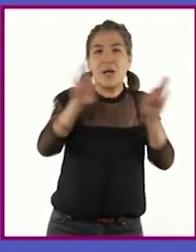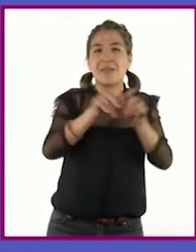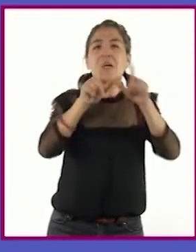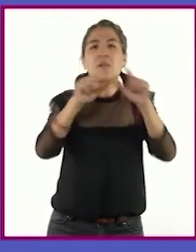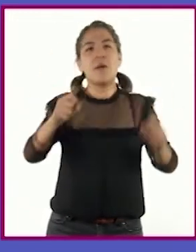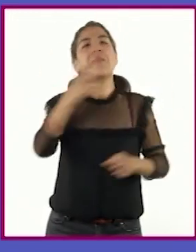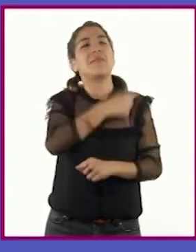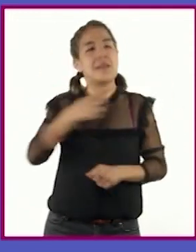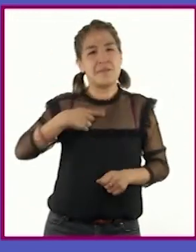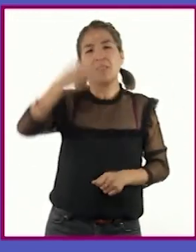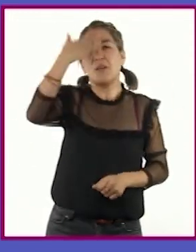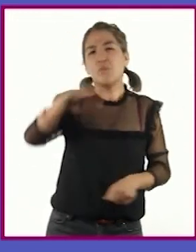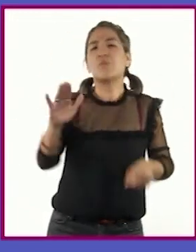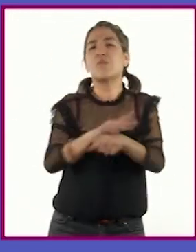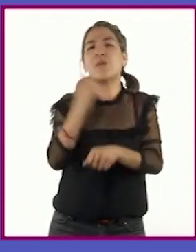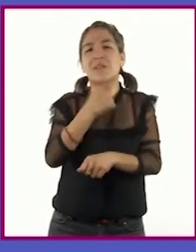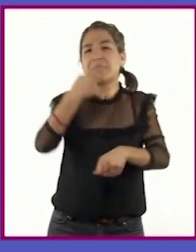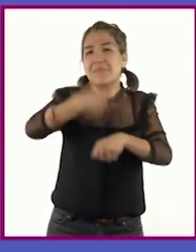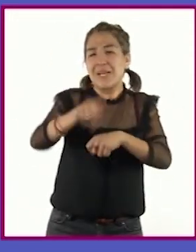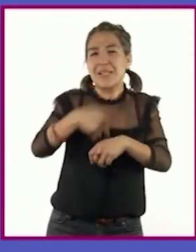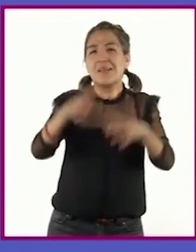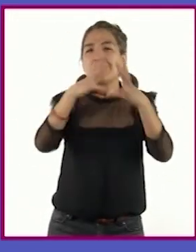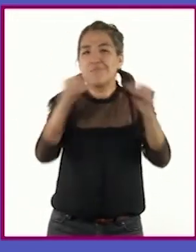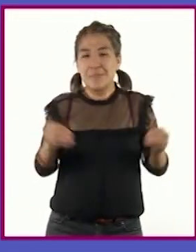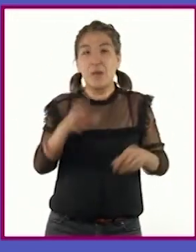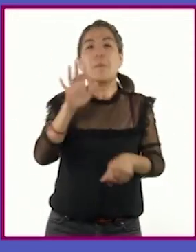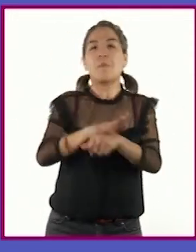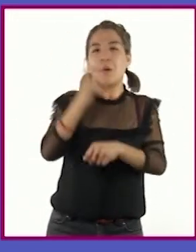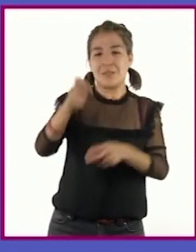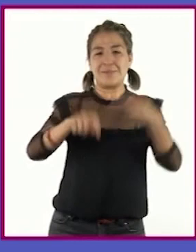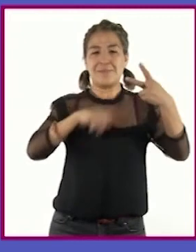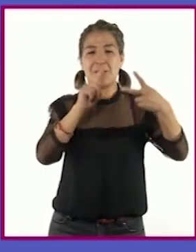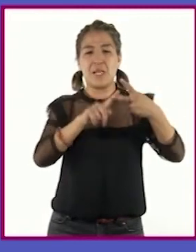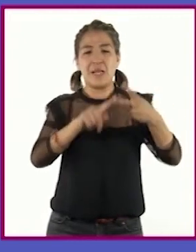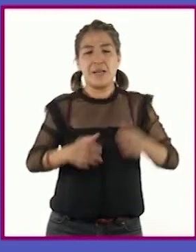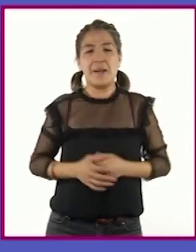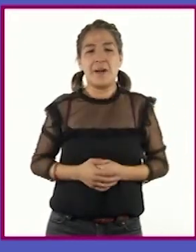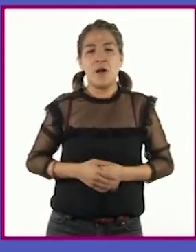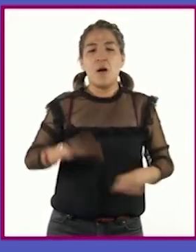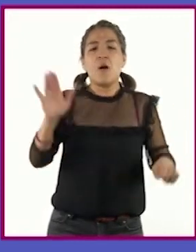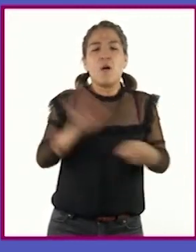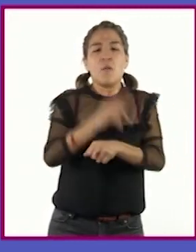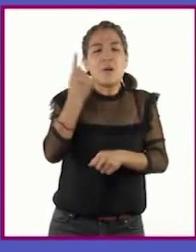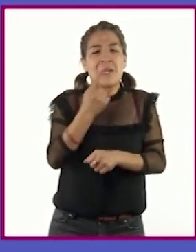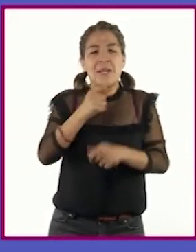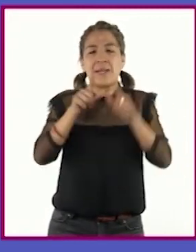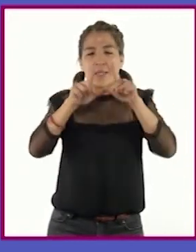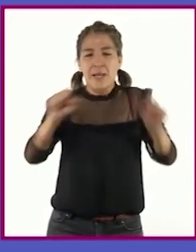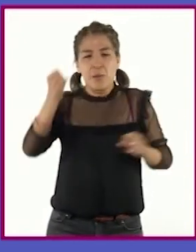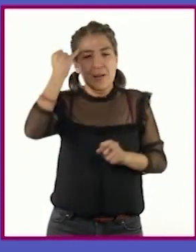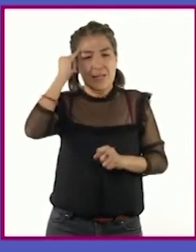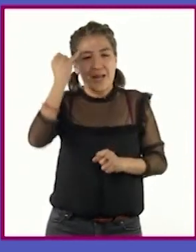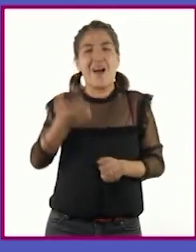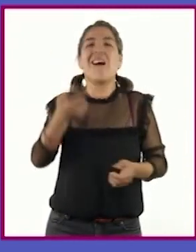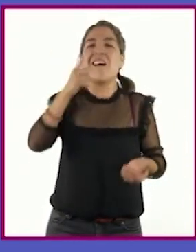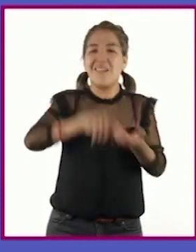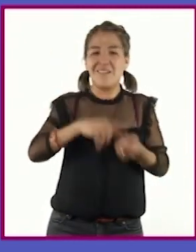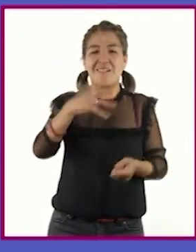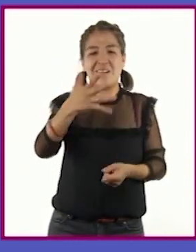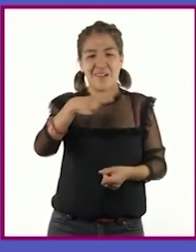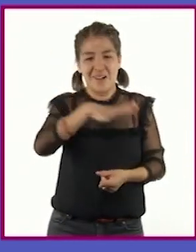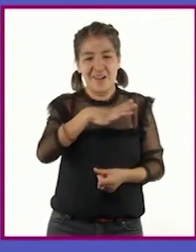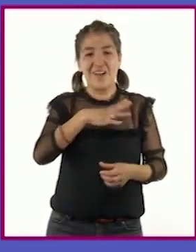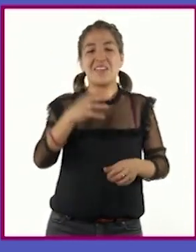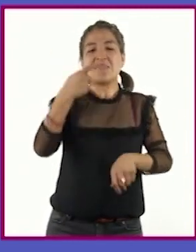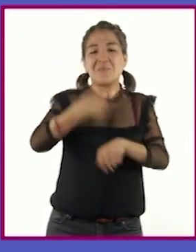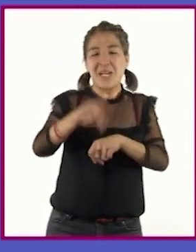qué están en riesgo. Por eso el subtema 2, ¿por qué las lenguas indígenas se encuentran en riesgo de